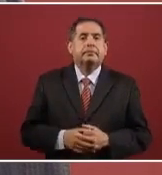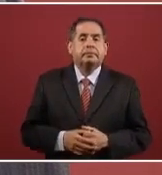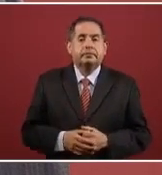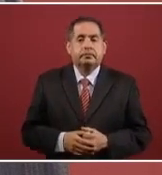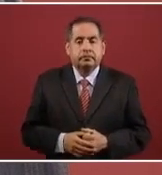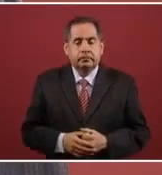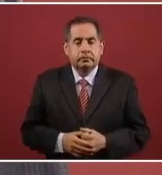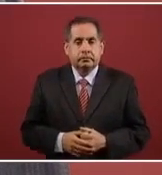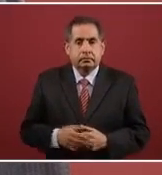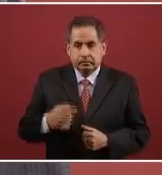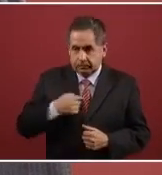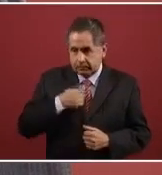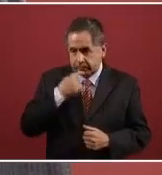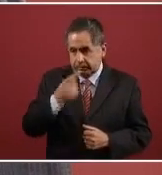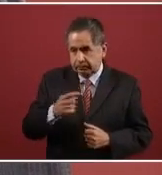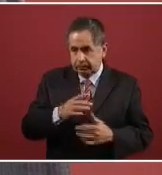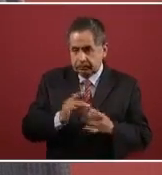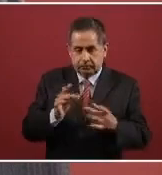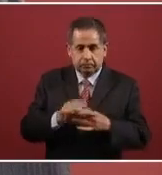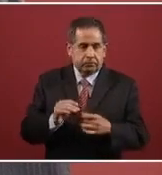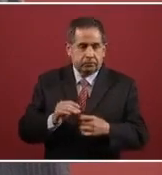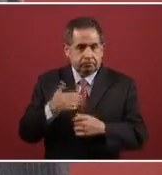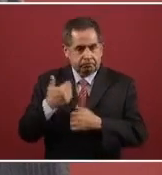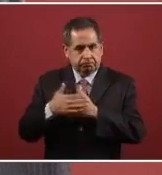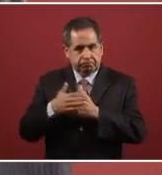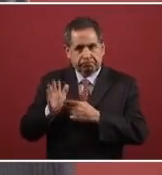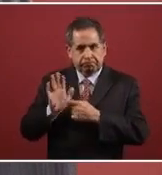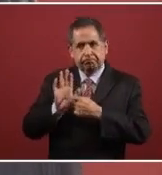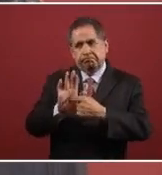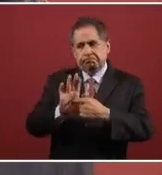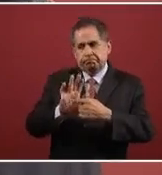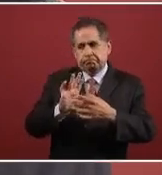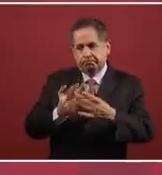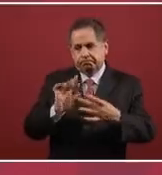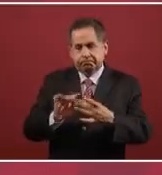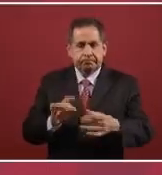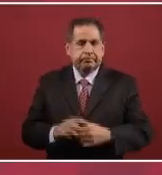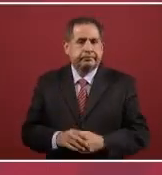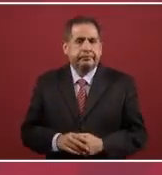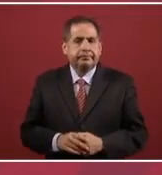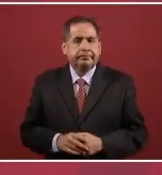Yo les voy a presentar